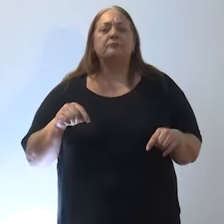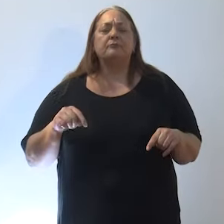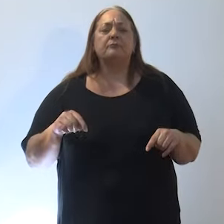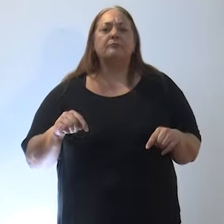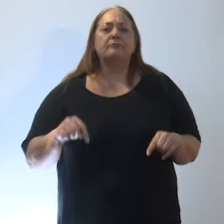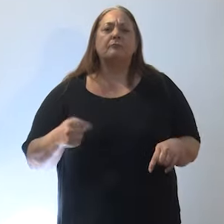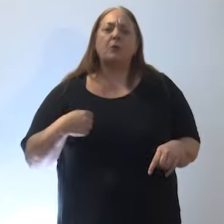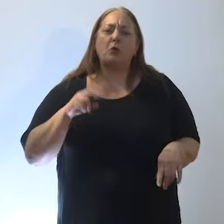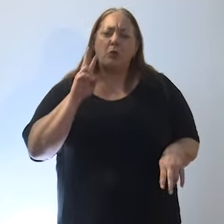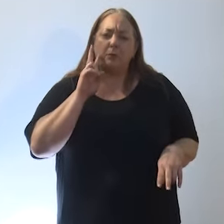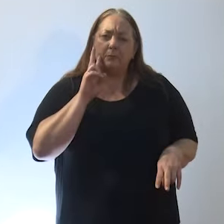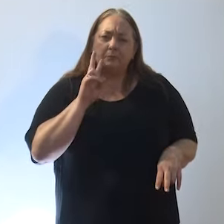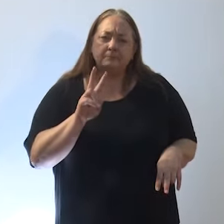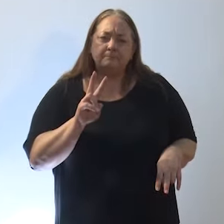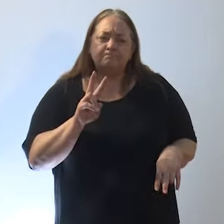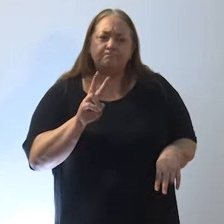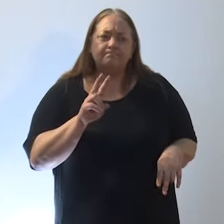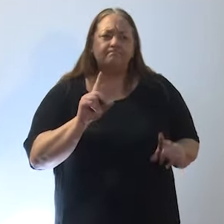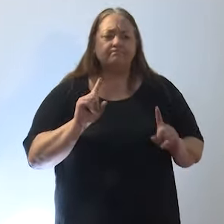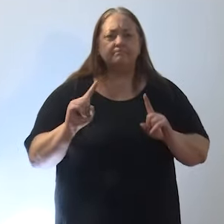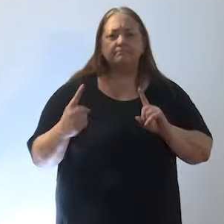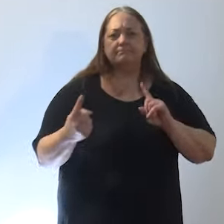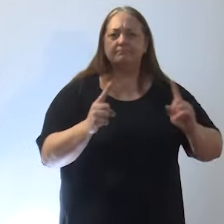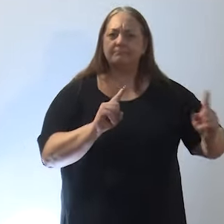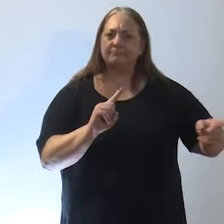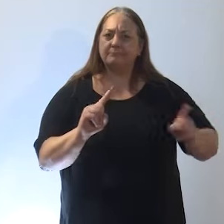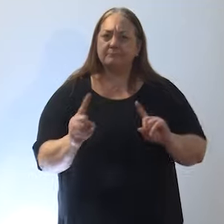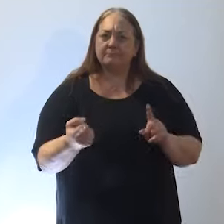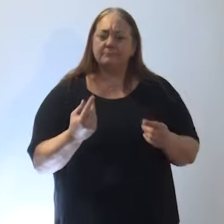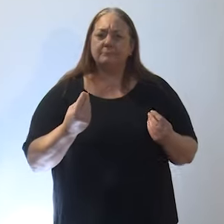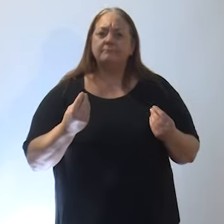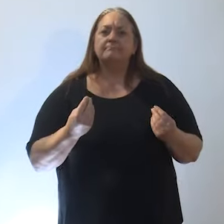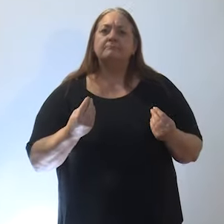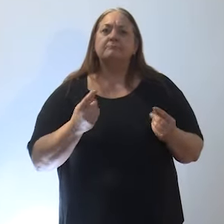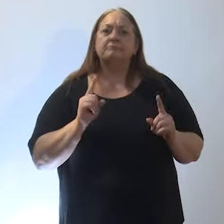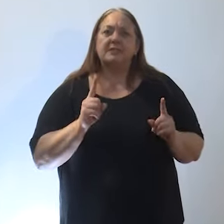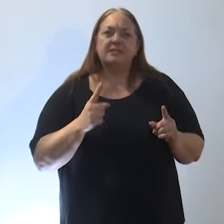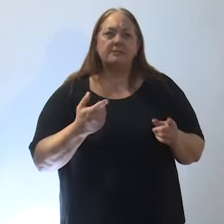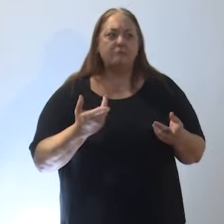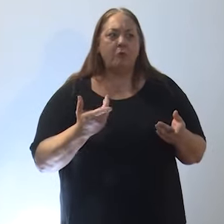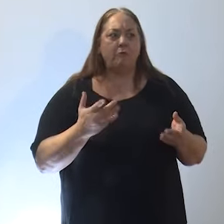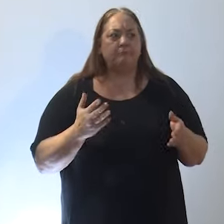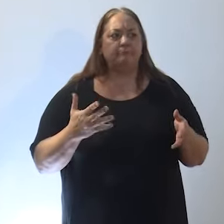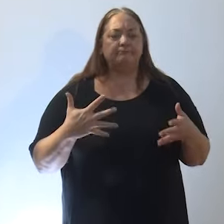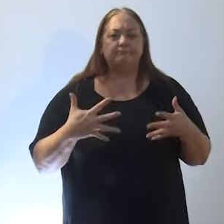ese individualismo que cuaja muy bien con el neoliberalismo planteado